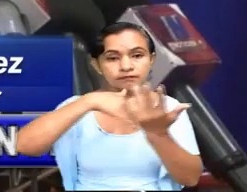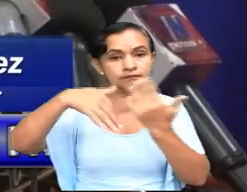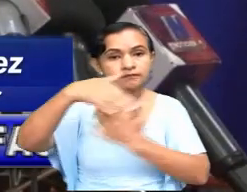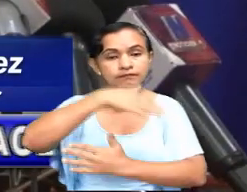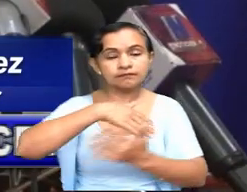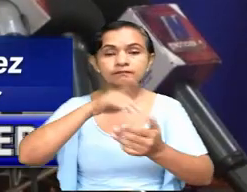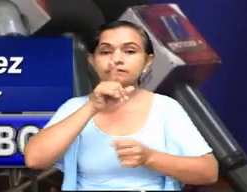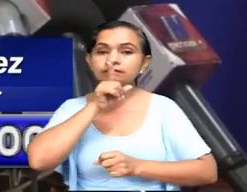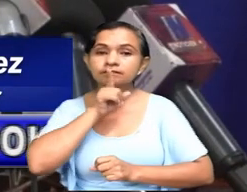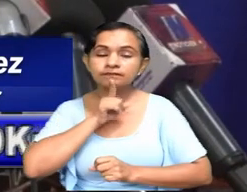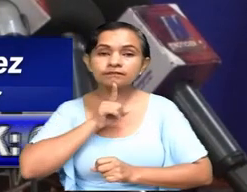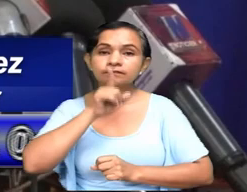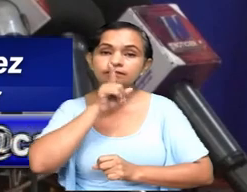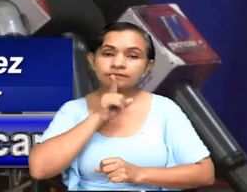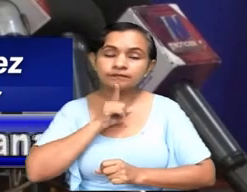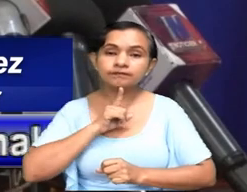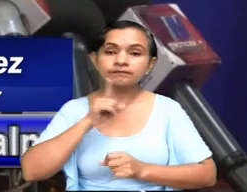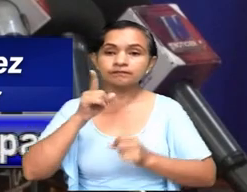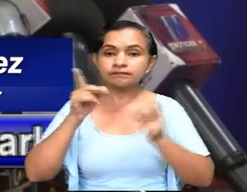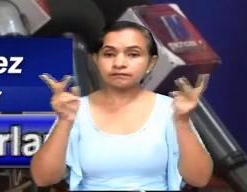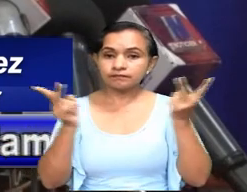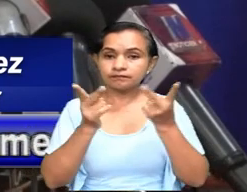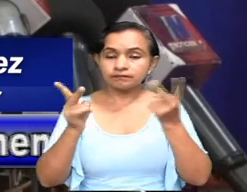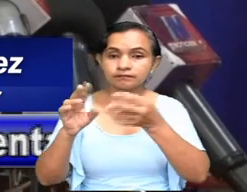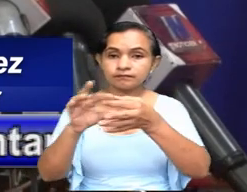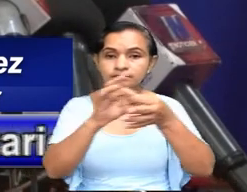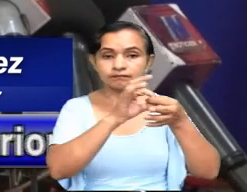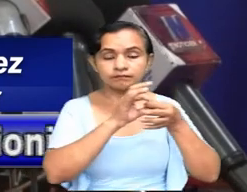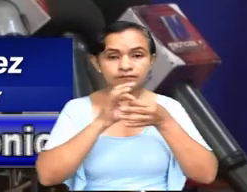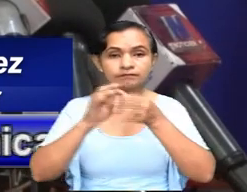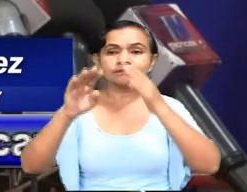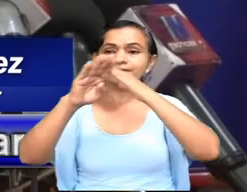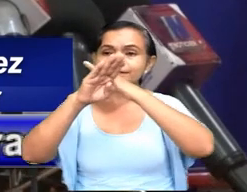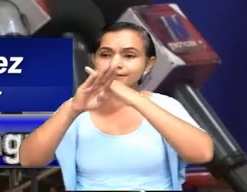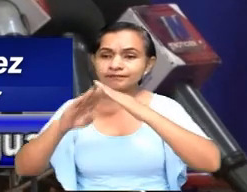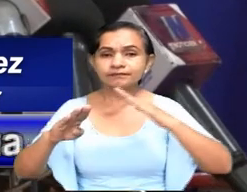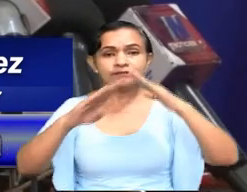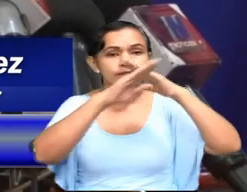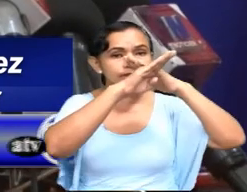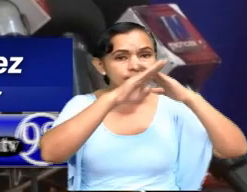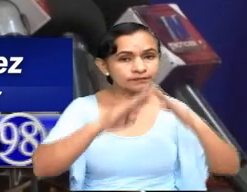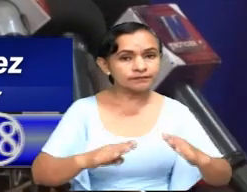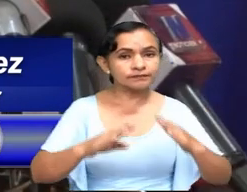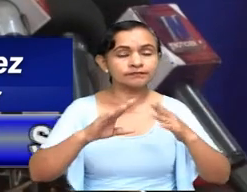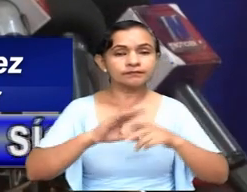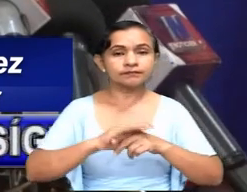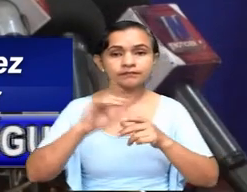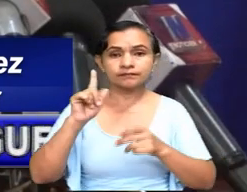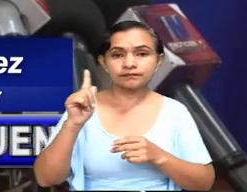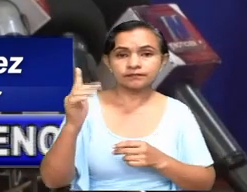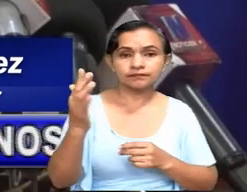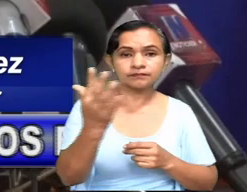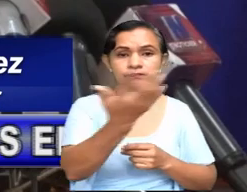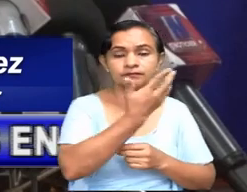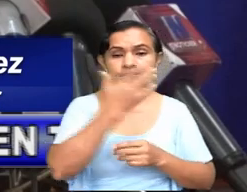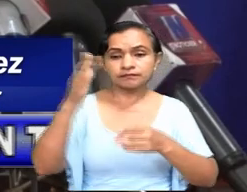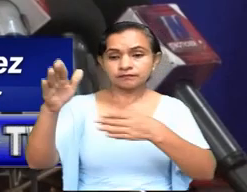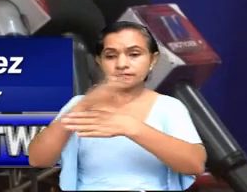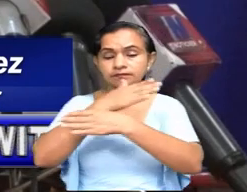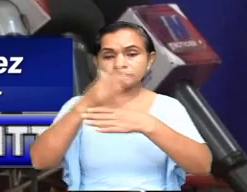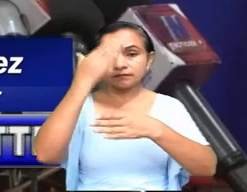de tolerancia, coexistencia y convivencia pacífica. Todas las creencias